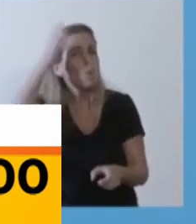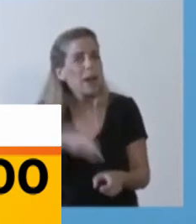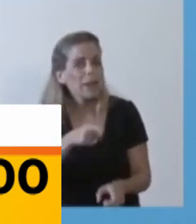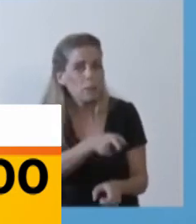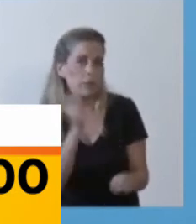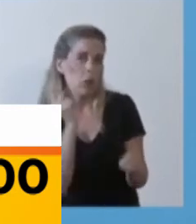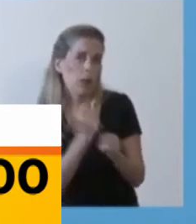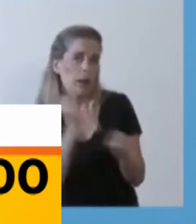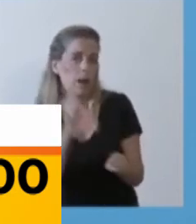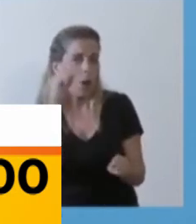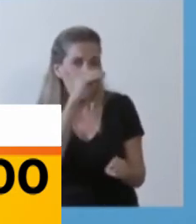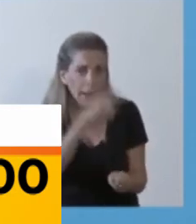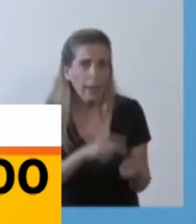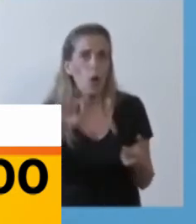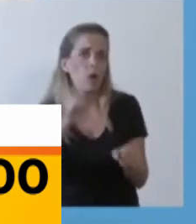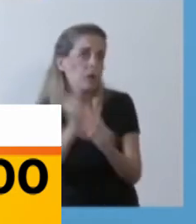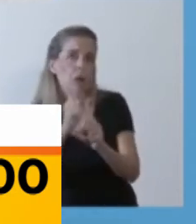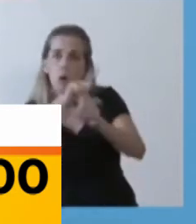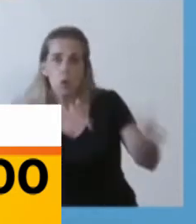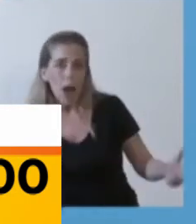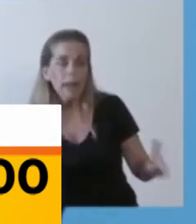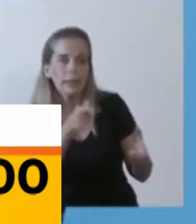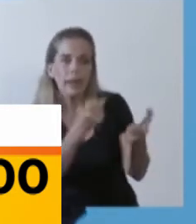informalidad laboral, los que tienen fuertes dificultades y que en